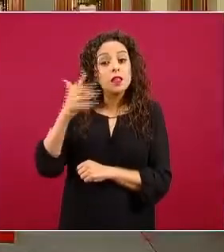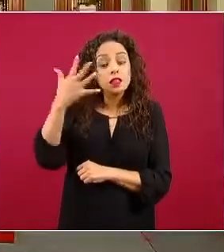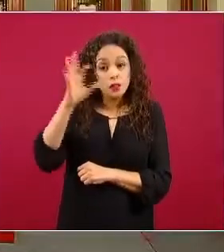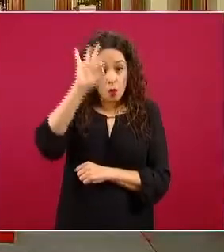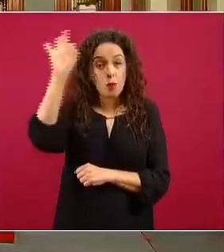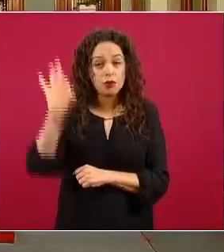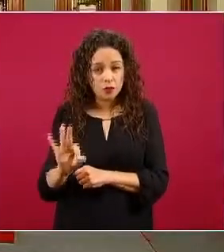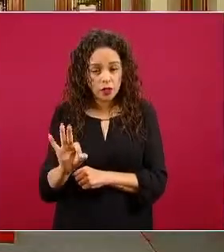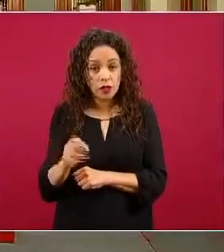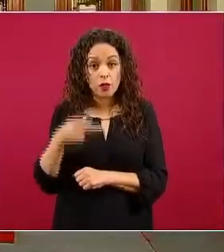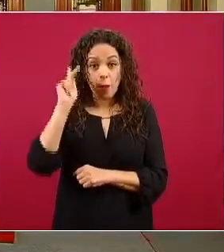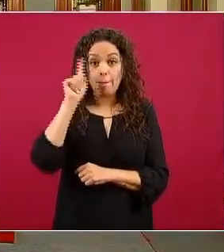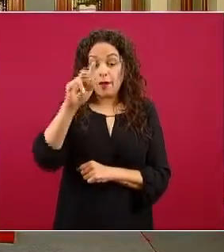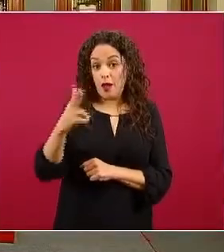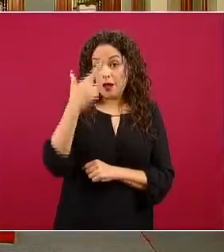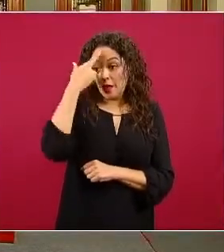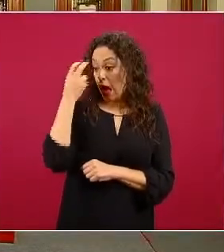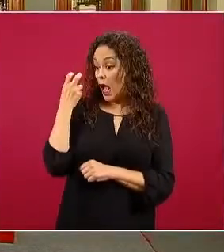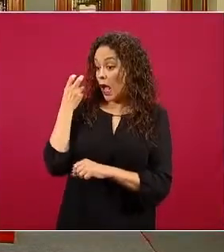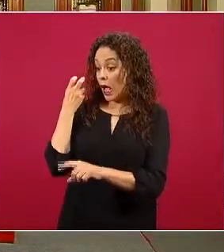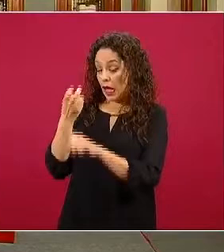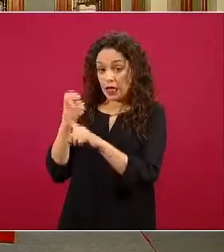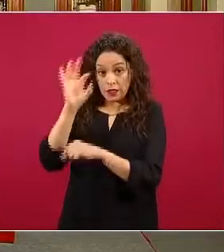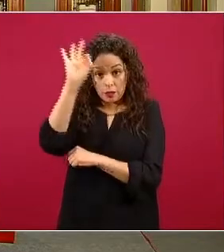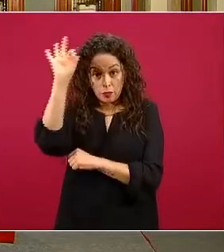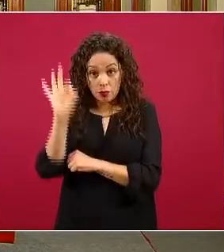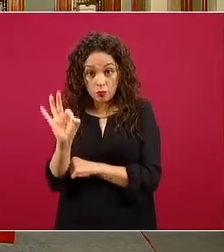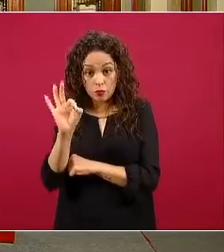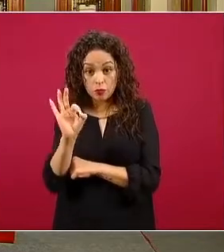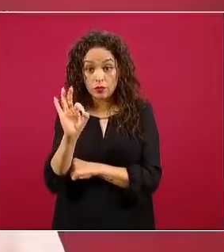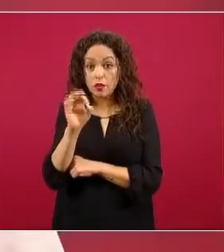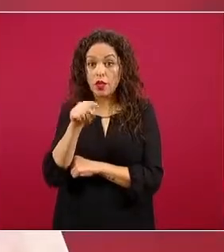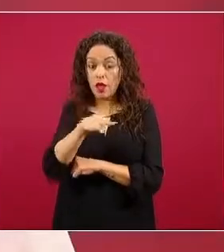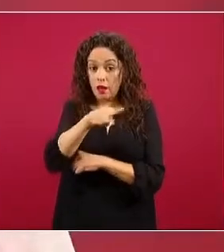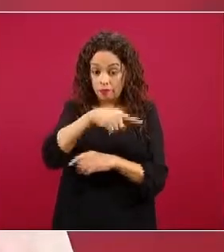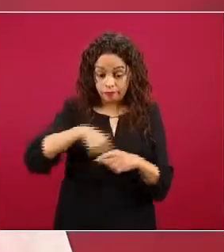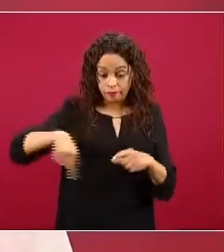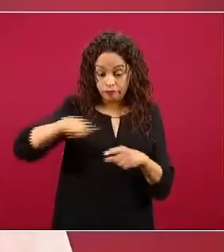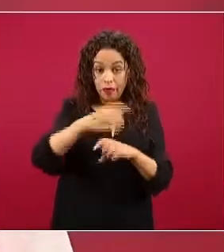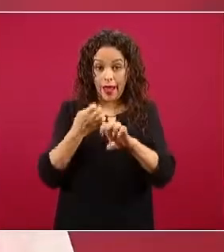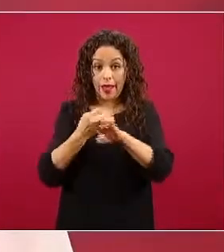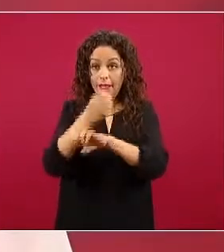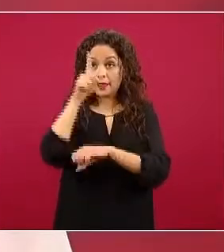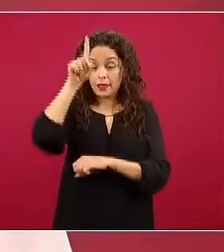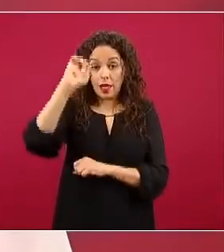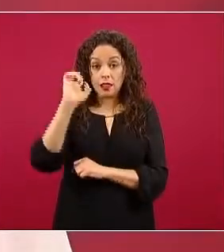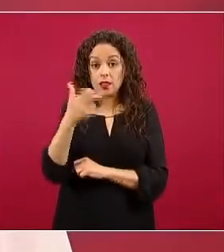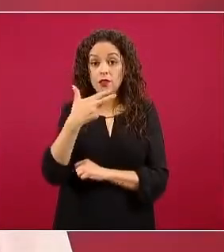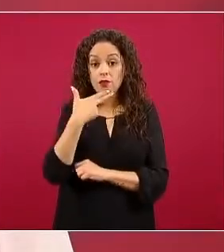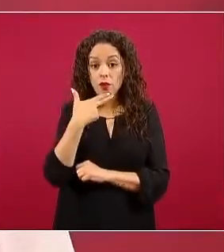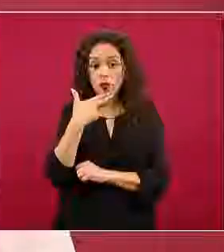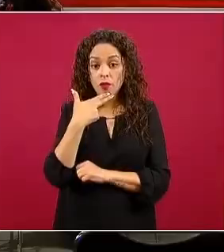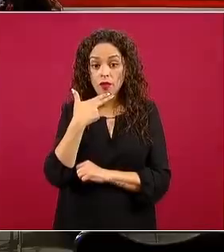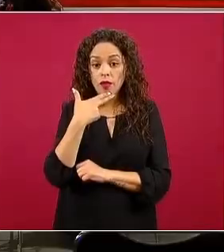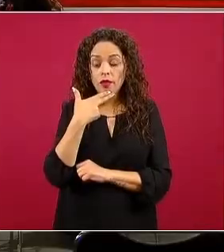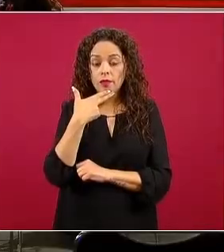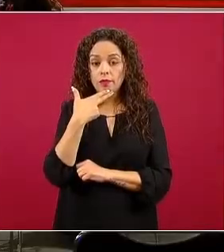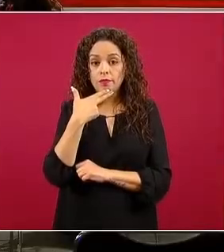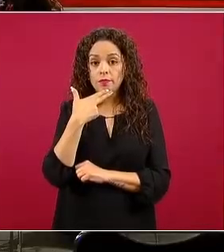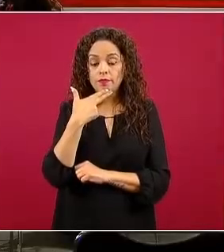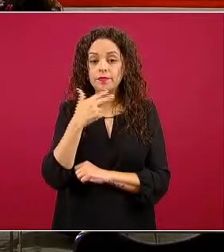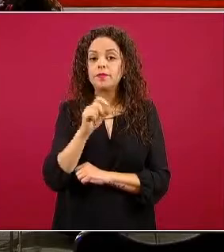hay que recordar que ese 75% dentro del estado de Chihuahua también hay